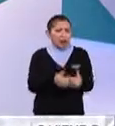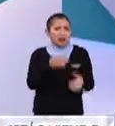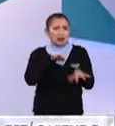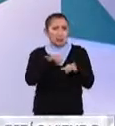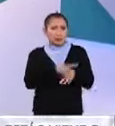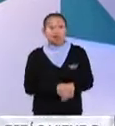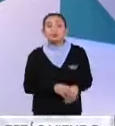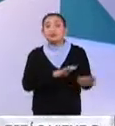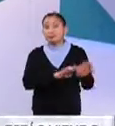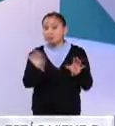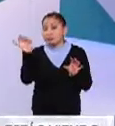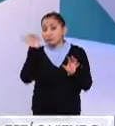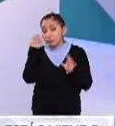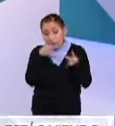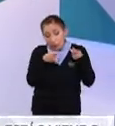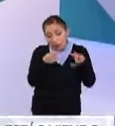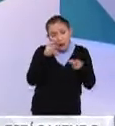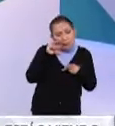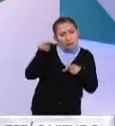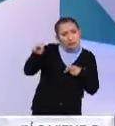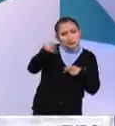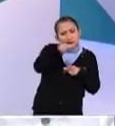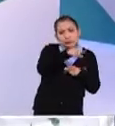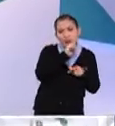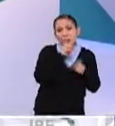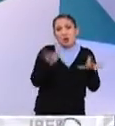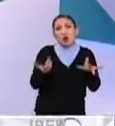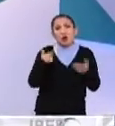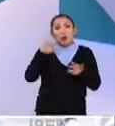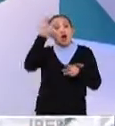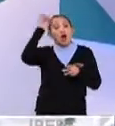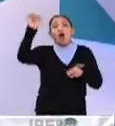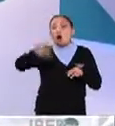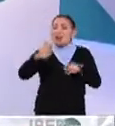decíamos, claro, en caso de tener estrategias focalizadas para eso, porque tampoco es